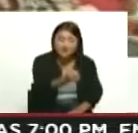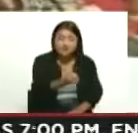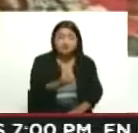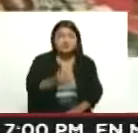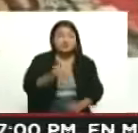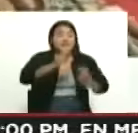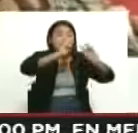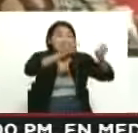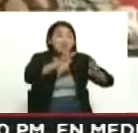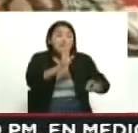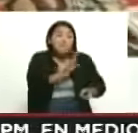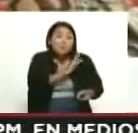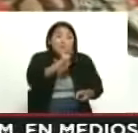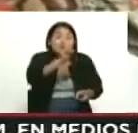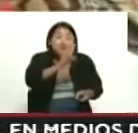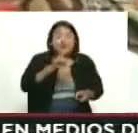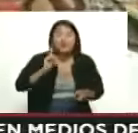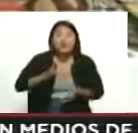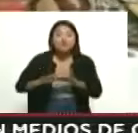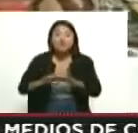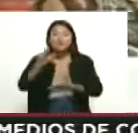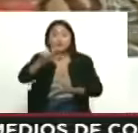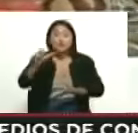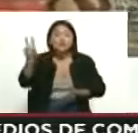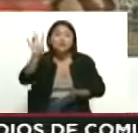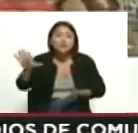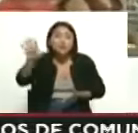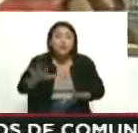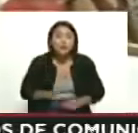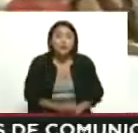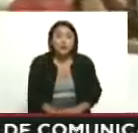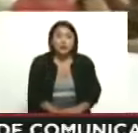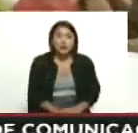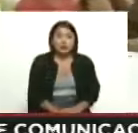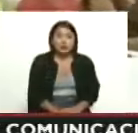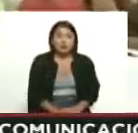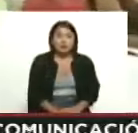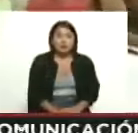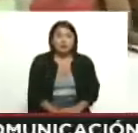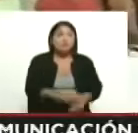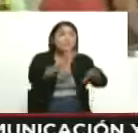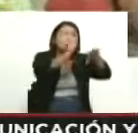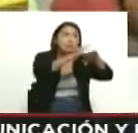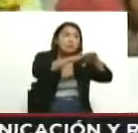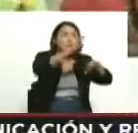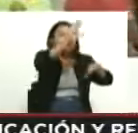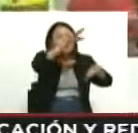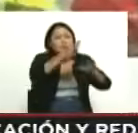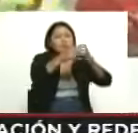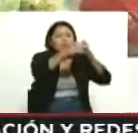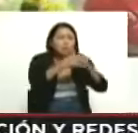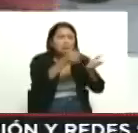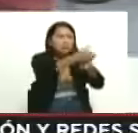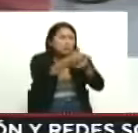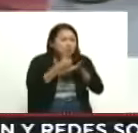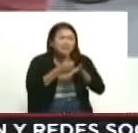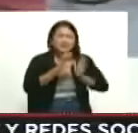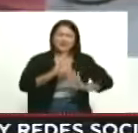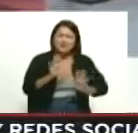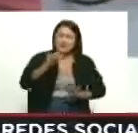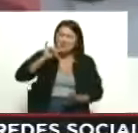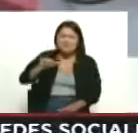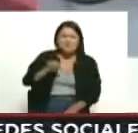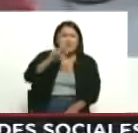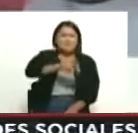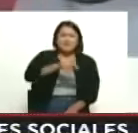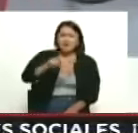venezolanos los resolvemos los venezolanos. Que no hay que estar buscando ni padrino, ni abuelo, no, no, no. Aquí en Venezuela